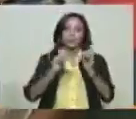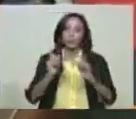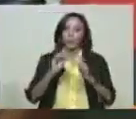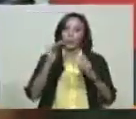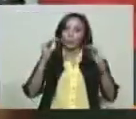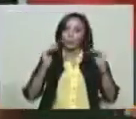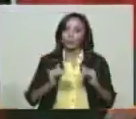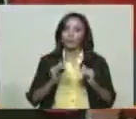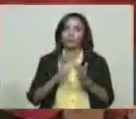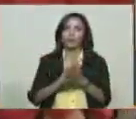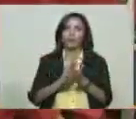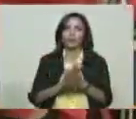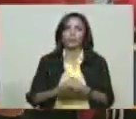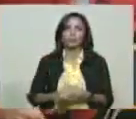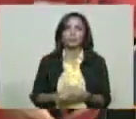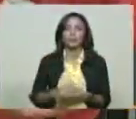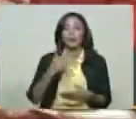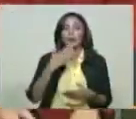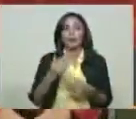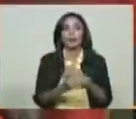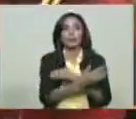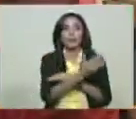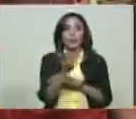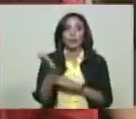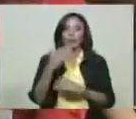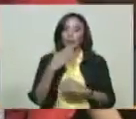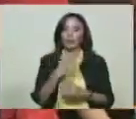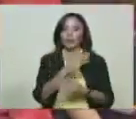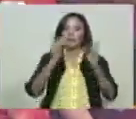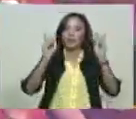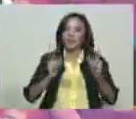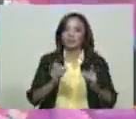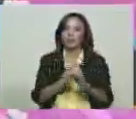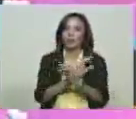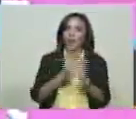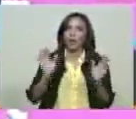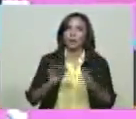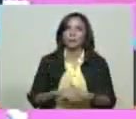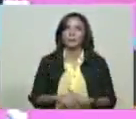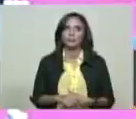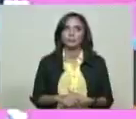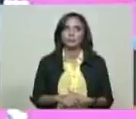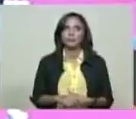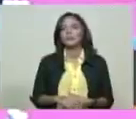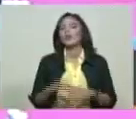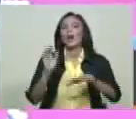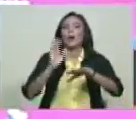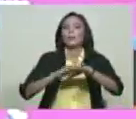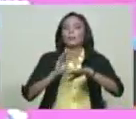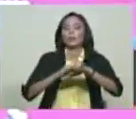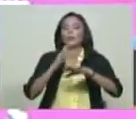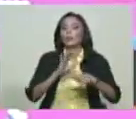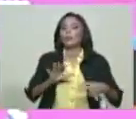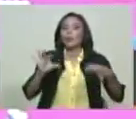les agradezco su decisión por aclamación por unanimidad